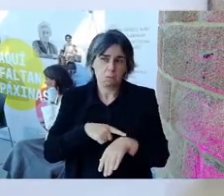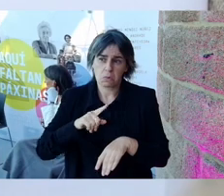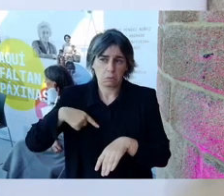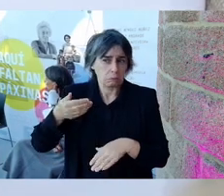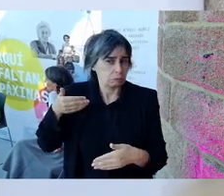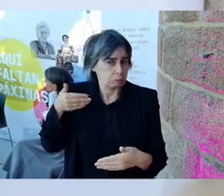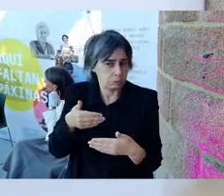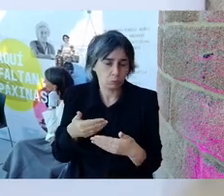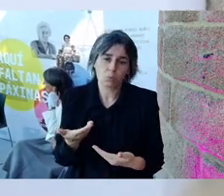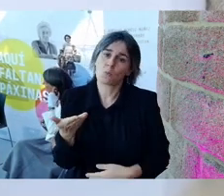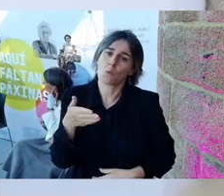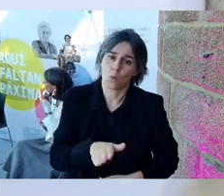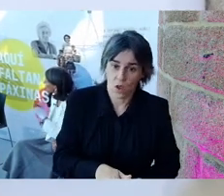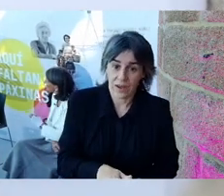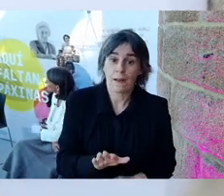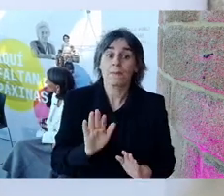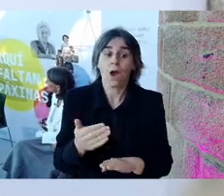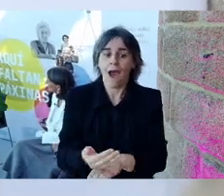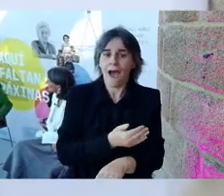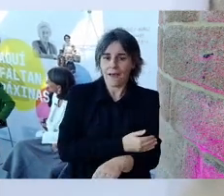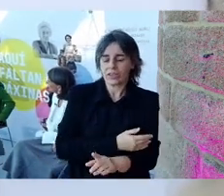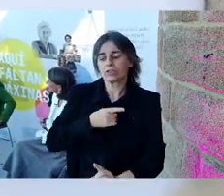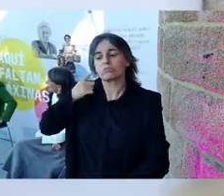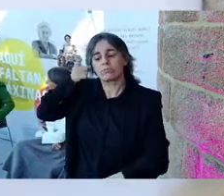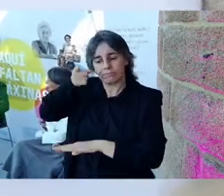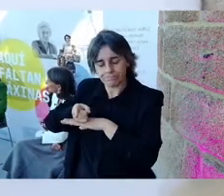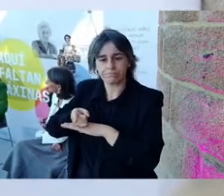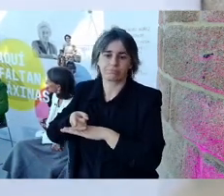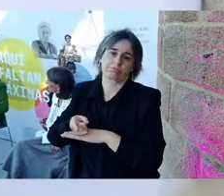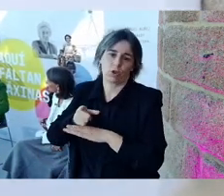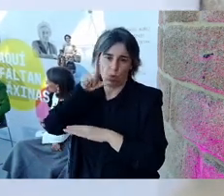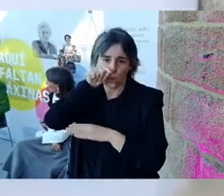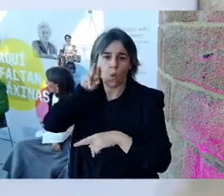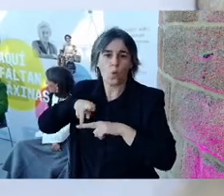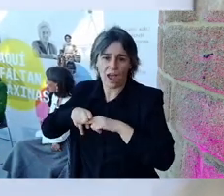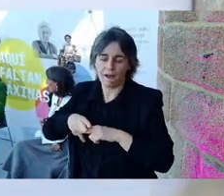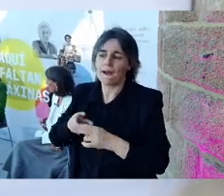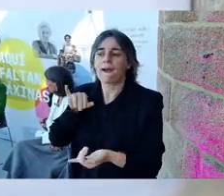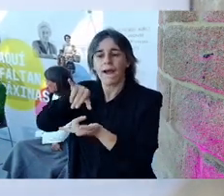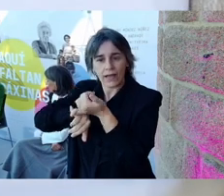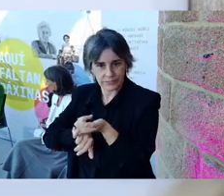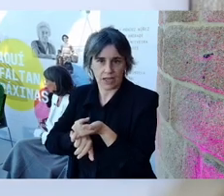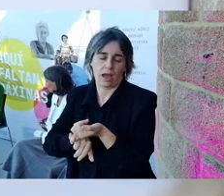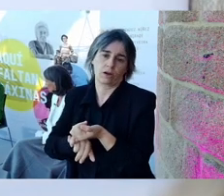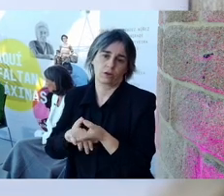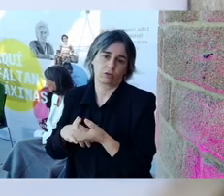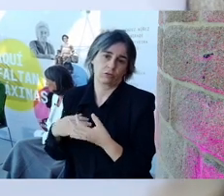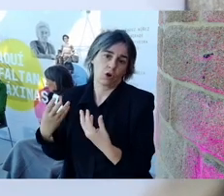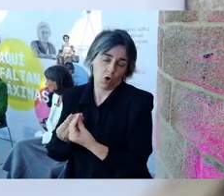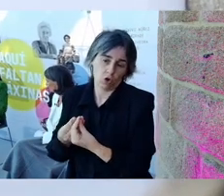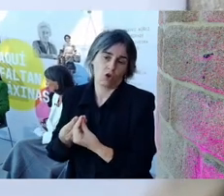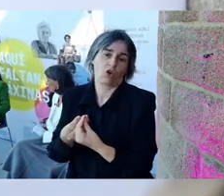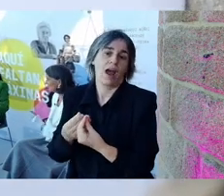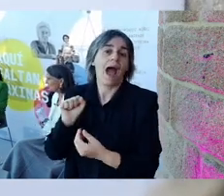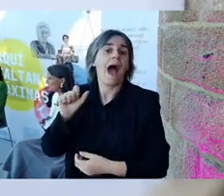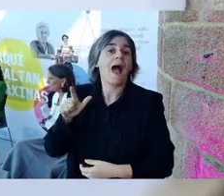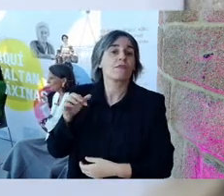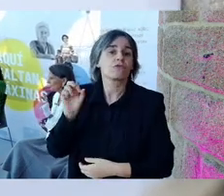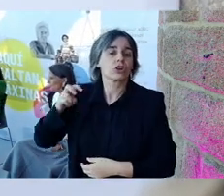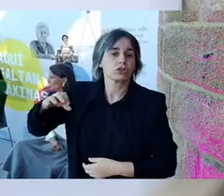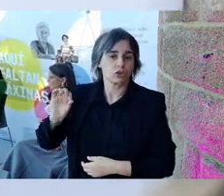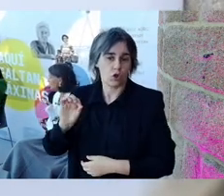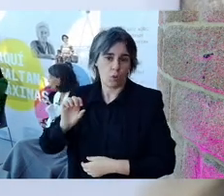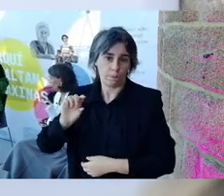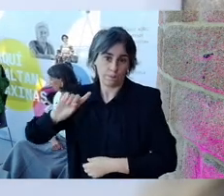antes obligar prácticamente a su hija Urraca a casarse con Alfonso I de Aragón, llamado